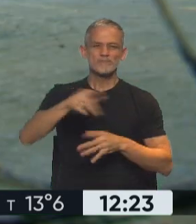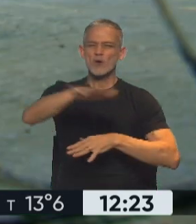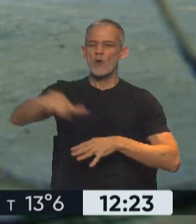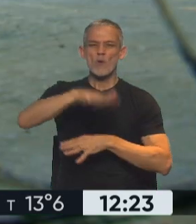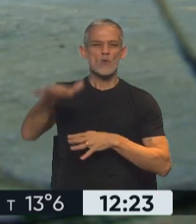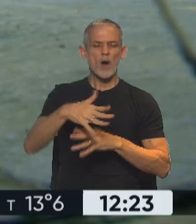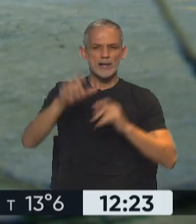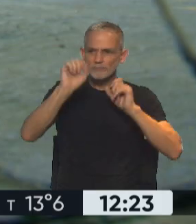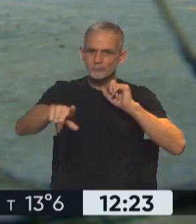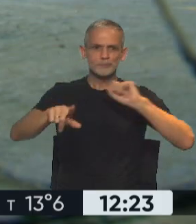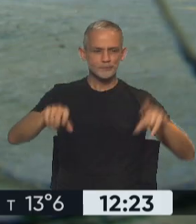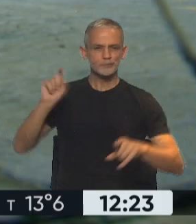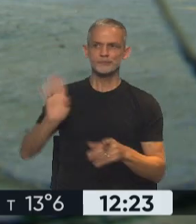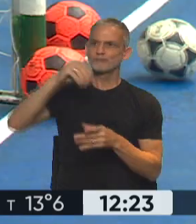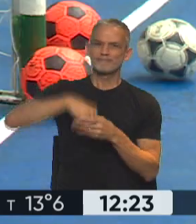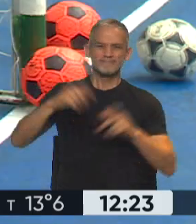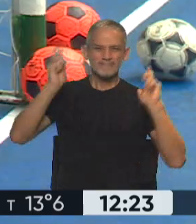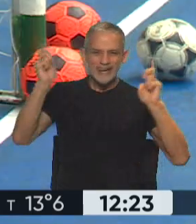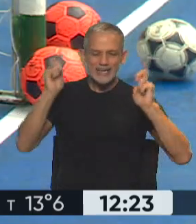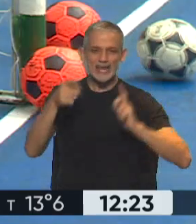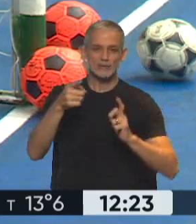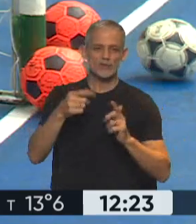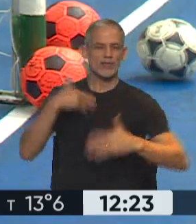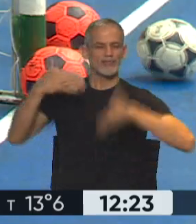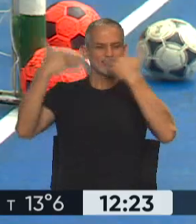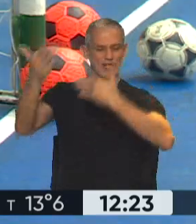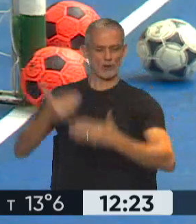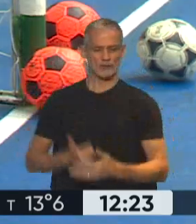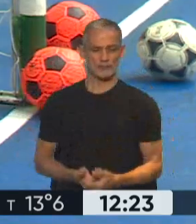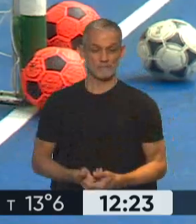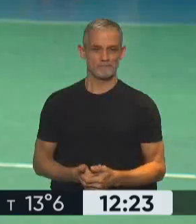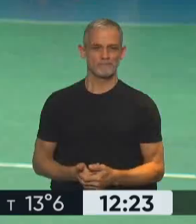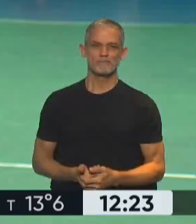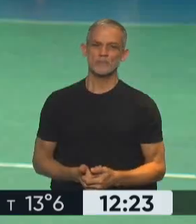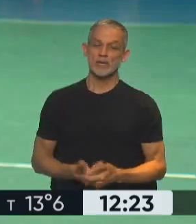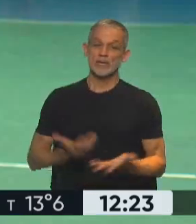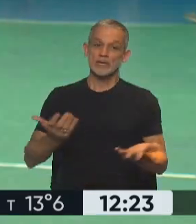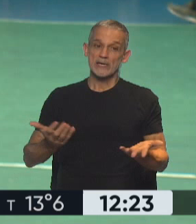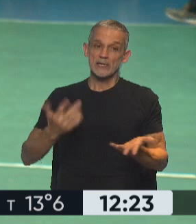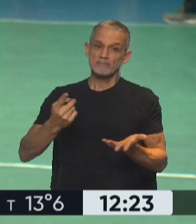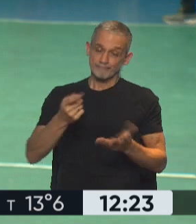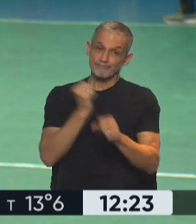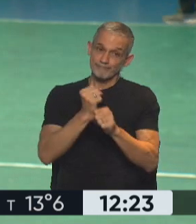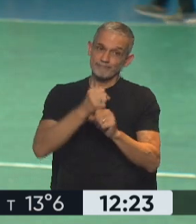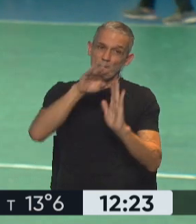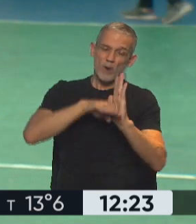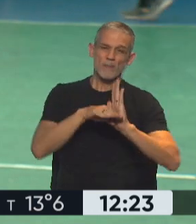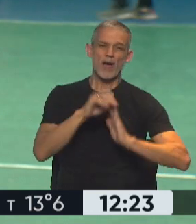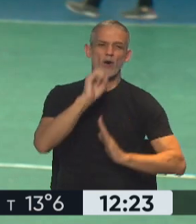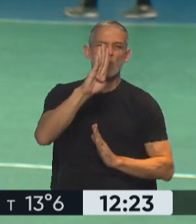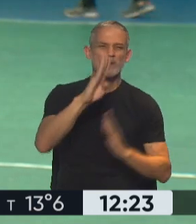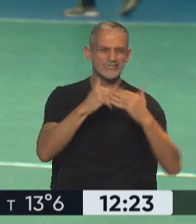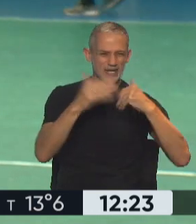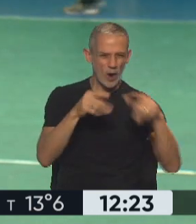de pertenencia, recreación y desarrollo. Por un lado, hemos trabajado el programa Clubes en Obra, a través del